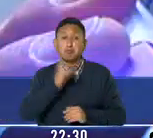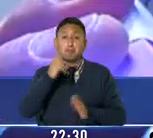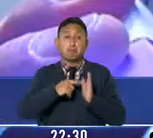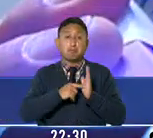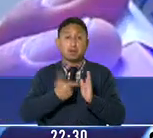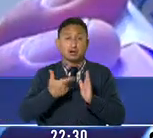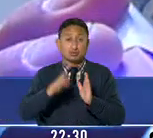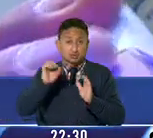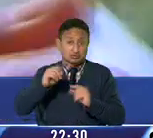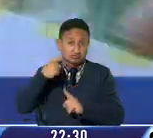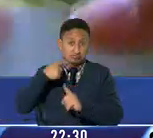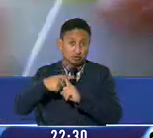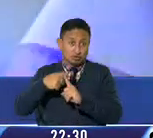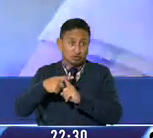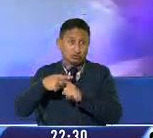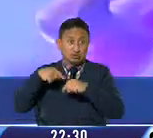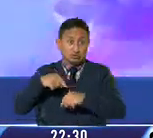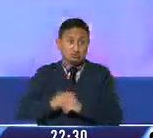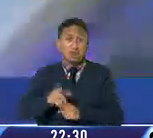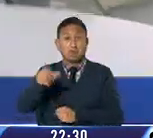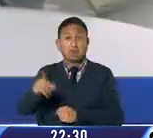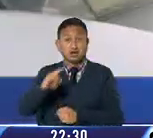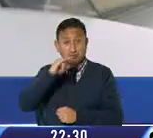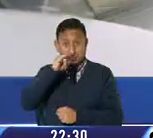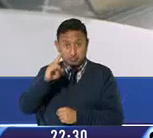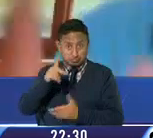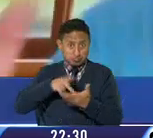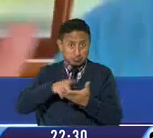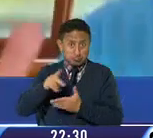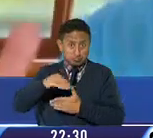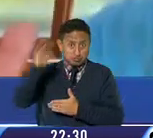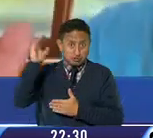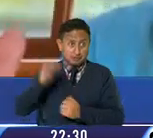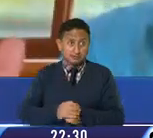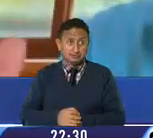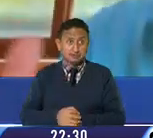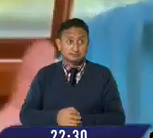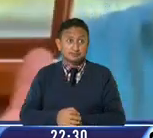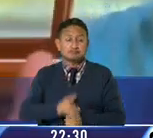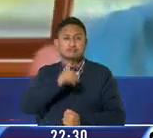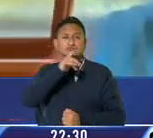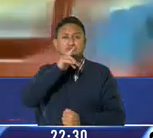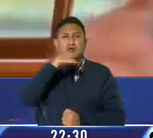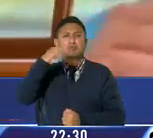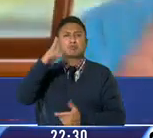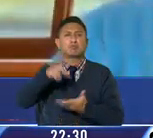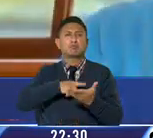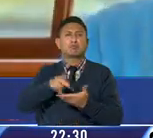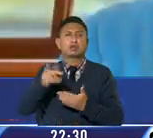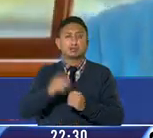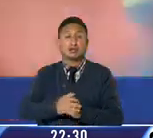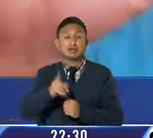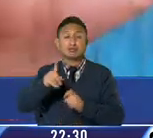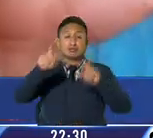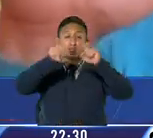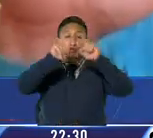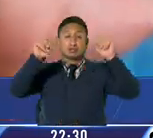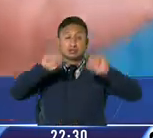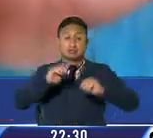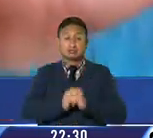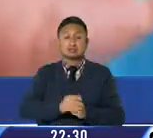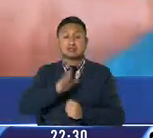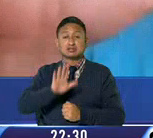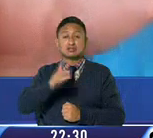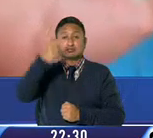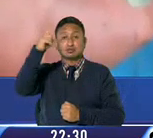pregonando, el que más tiene, que más pague. ¿A quiénes se le está pidiendo mayor esfuerzo fiscal? A las compañías que tienen más de 5